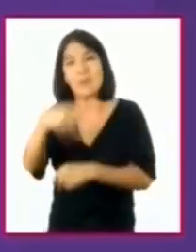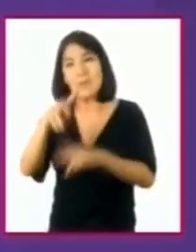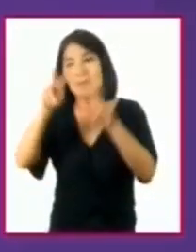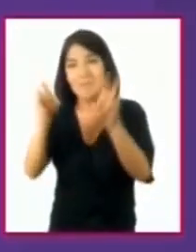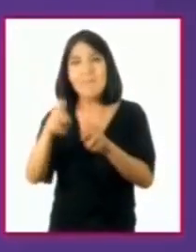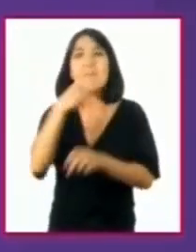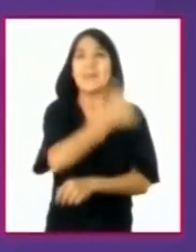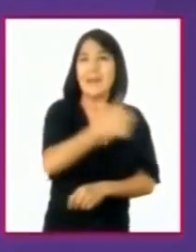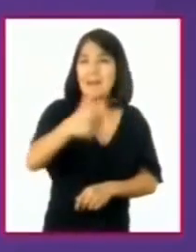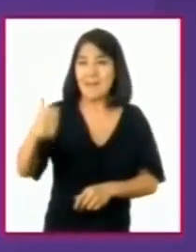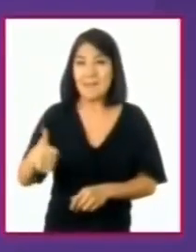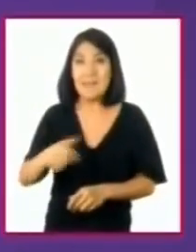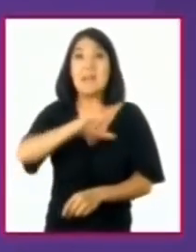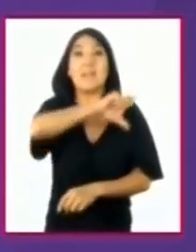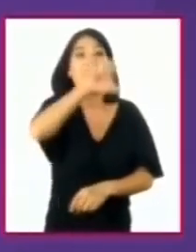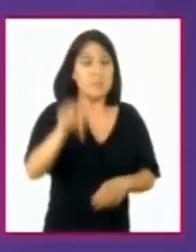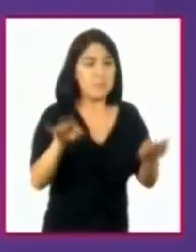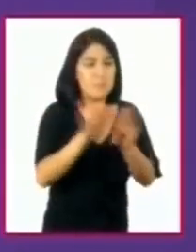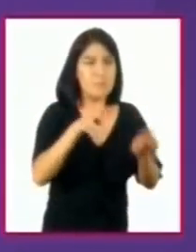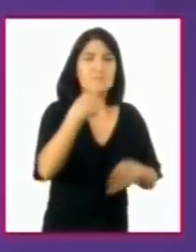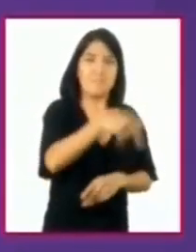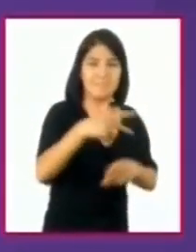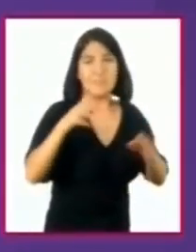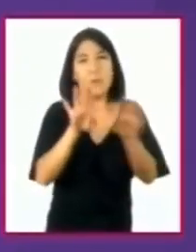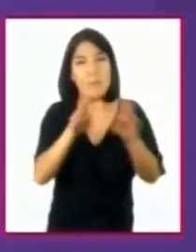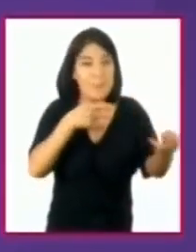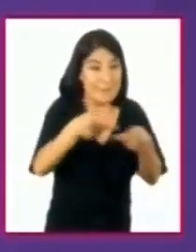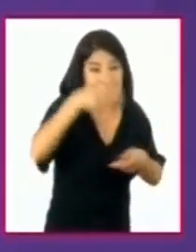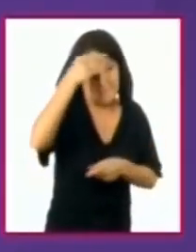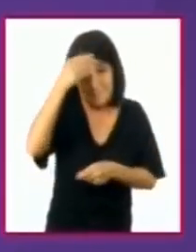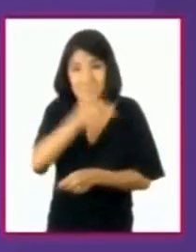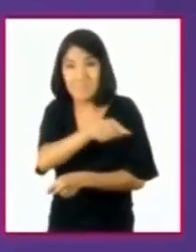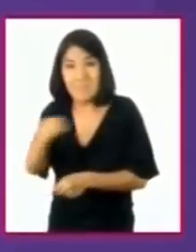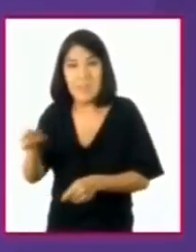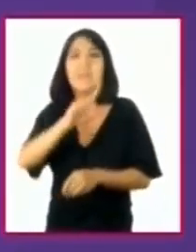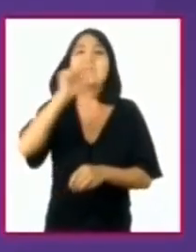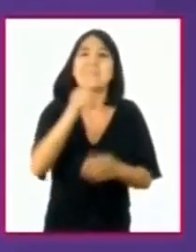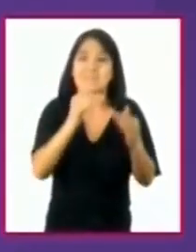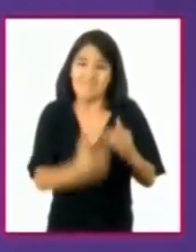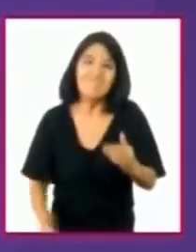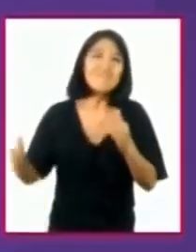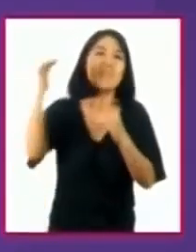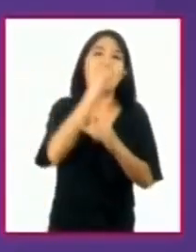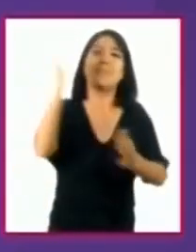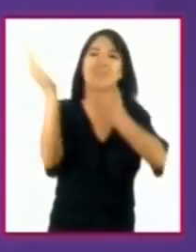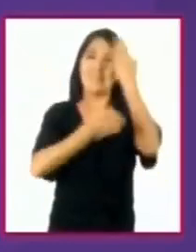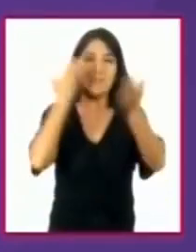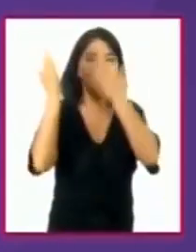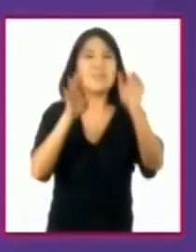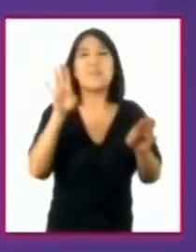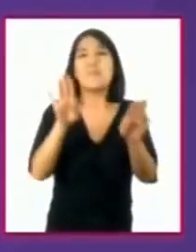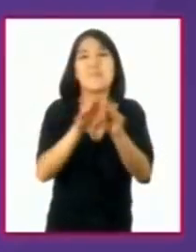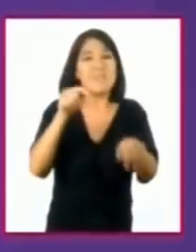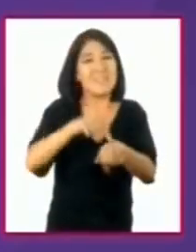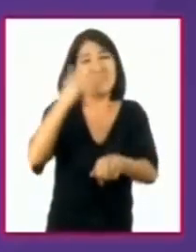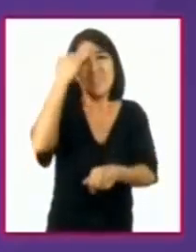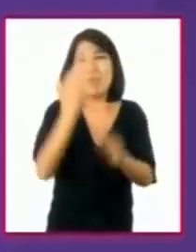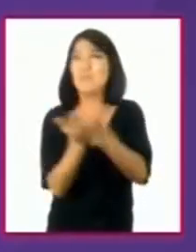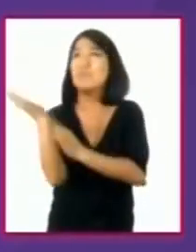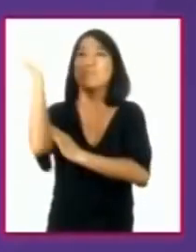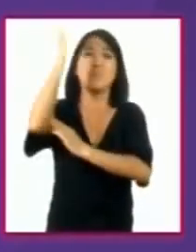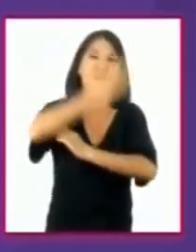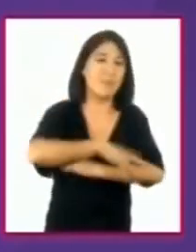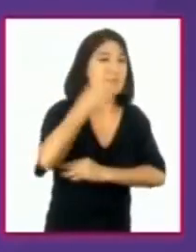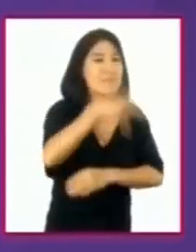Después de su preparación, formaban parte de una clase superior, ya que tenían que dedicarse de tiempo completo a sus